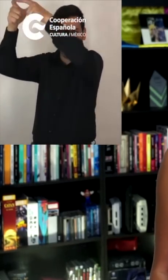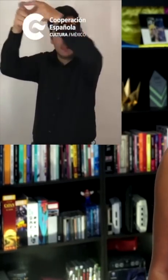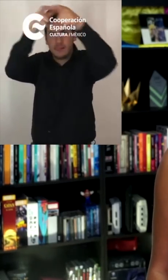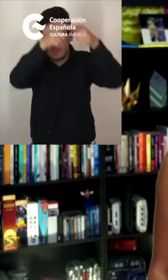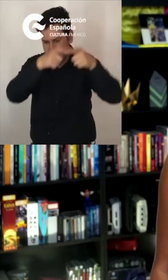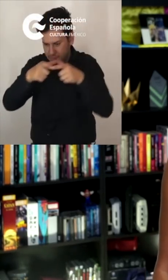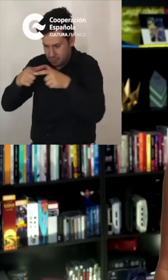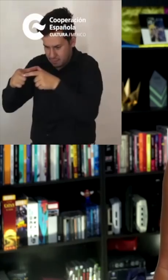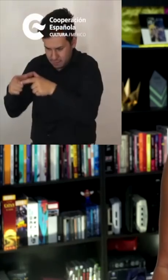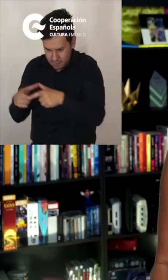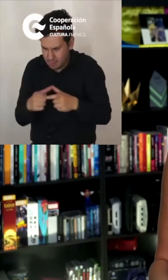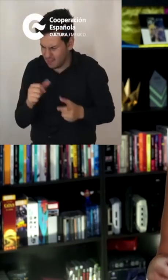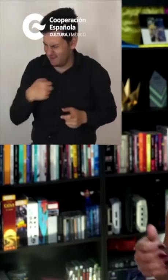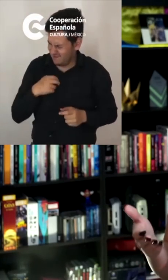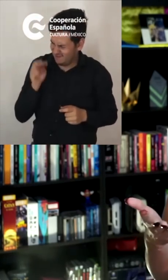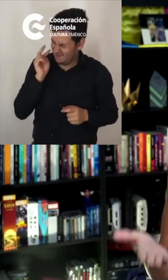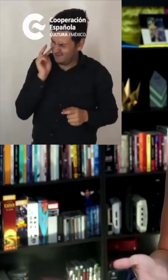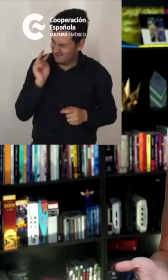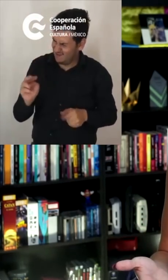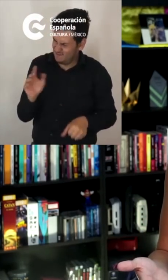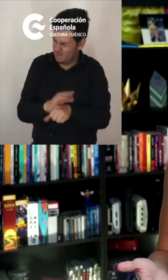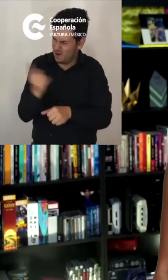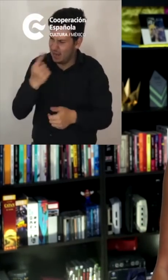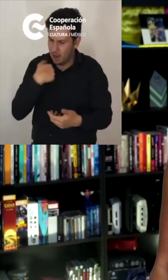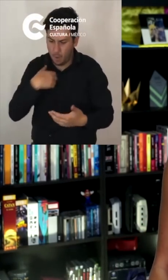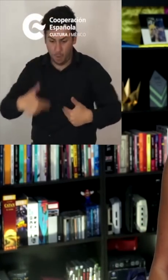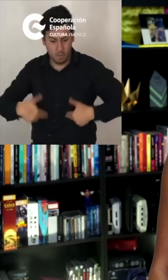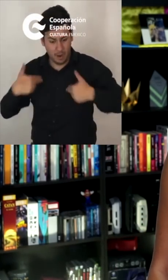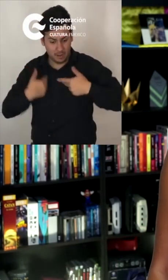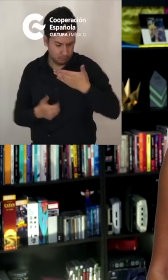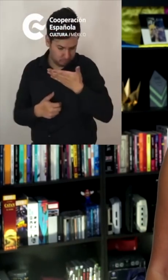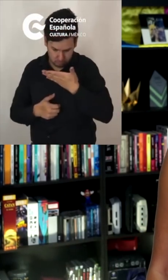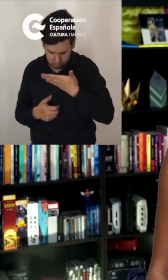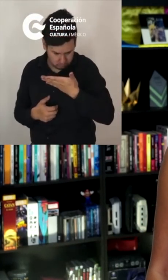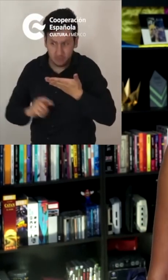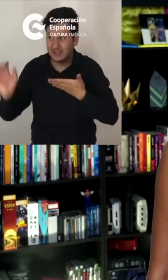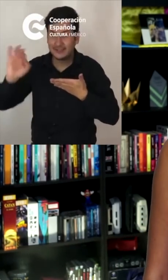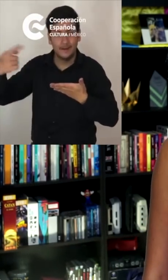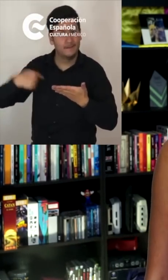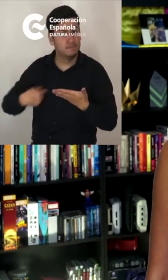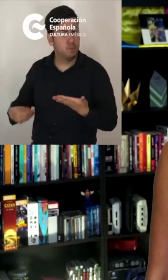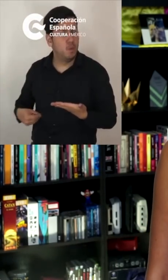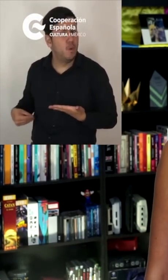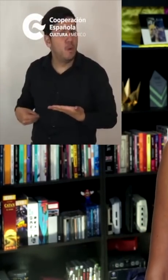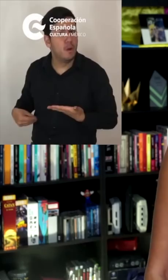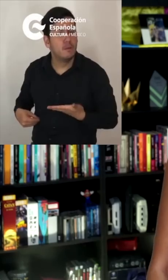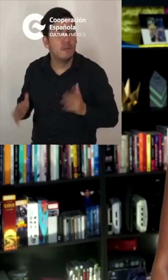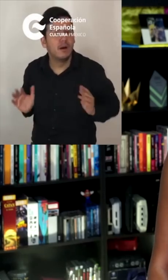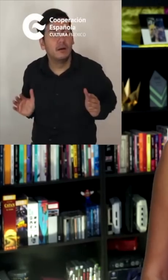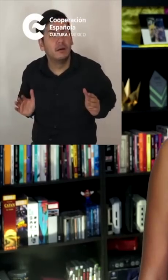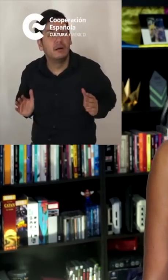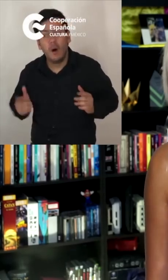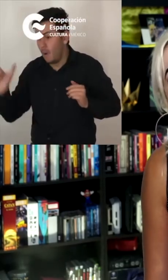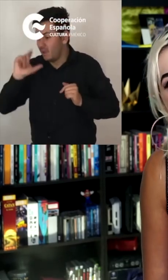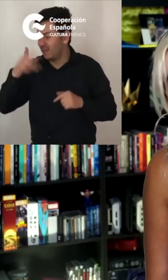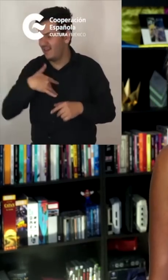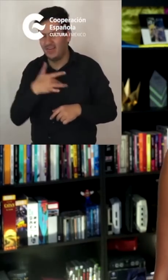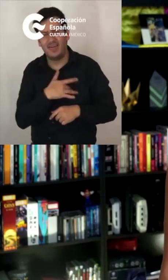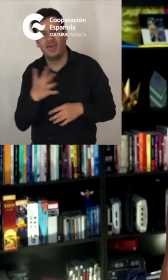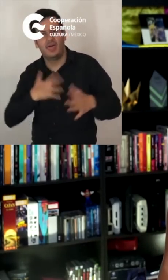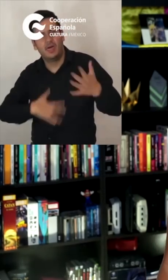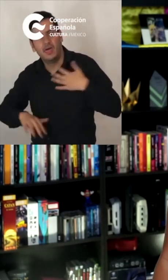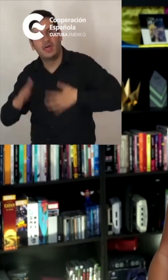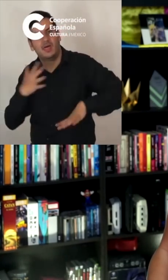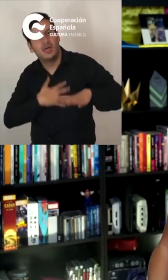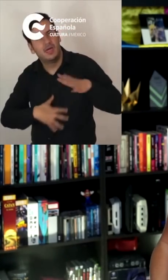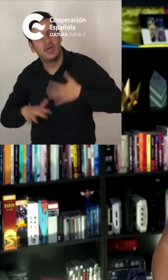¿por qué los humanos se la pasan viendo rectángulos que brillan? Ahora, ¿los culparían? Era más como somos. Cuando ya nos cansamos de ver los shows